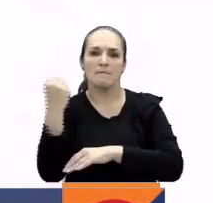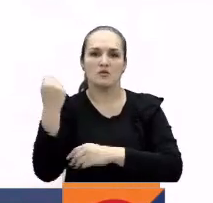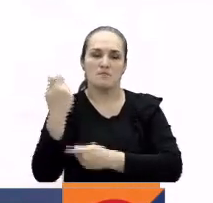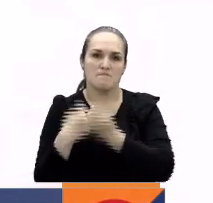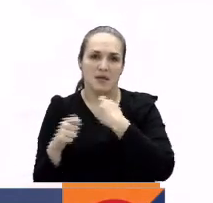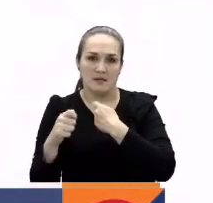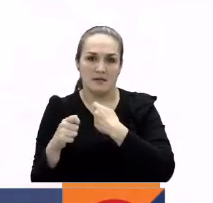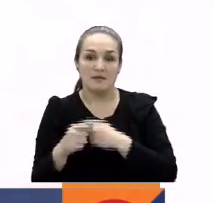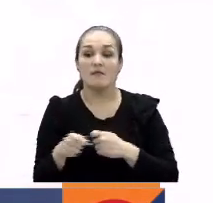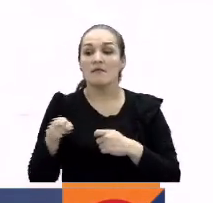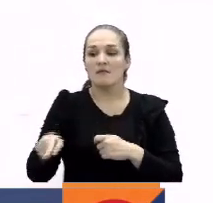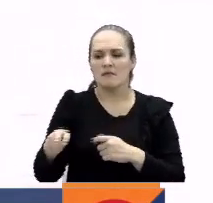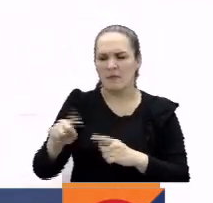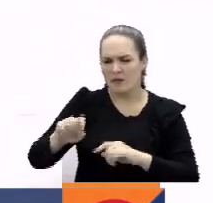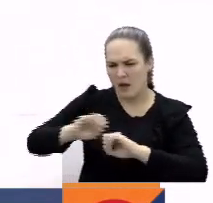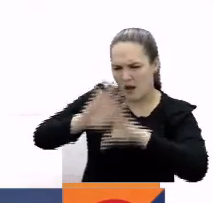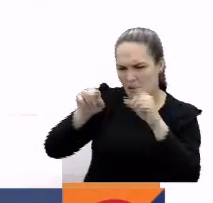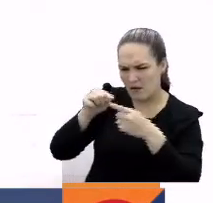Se esclarecen